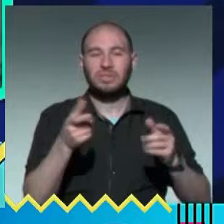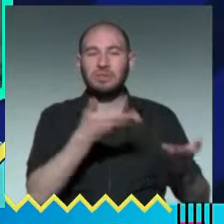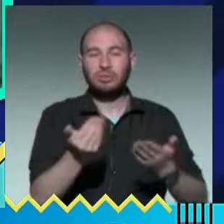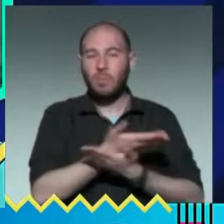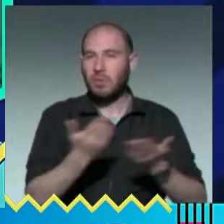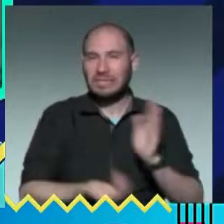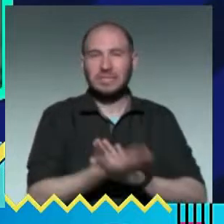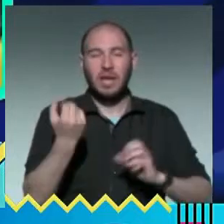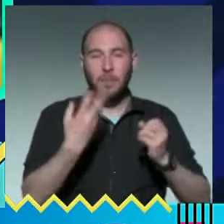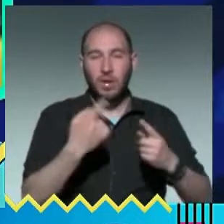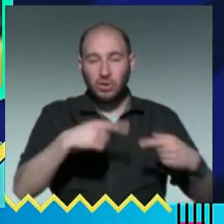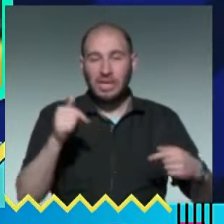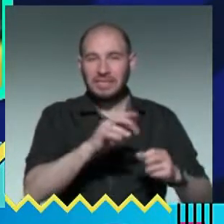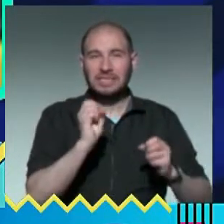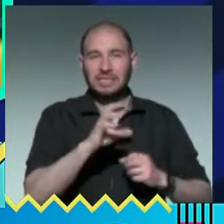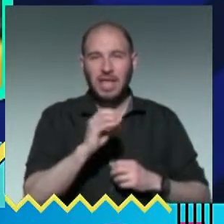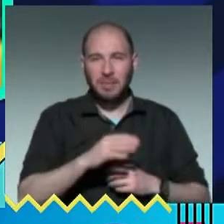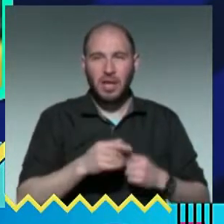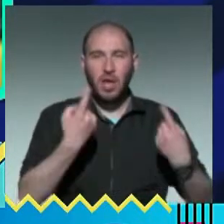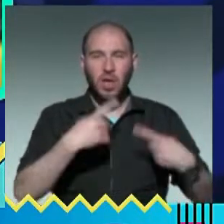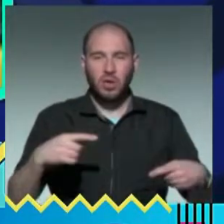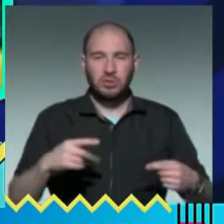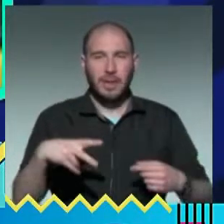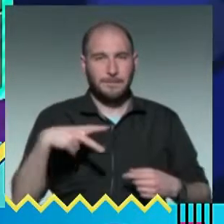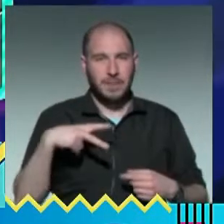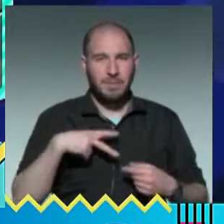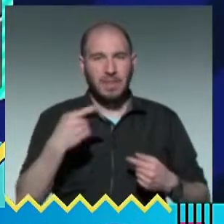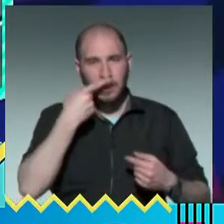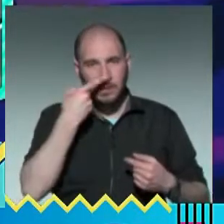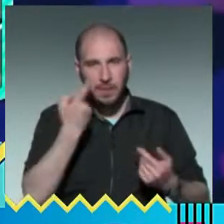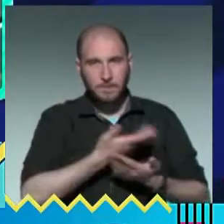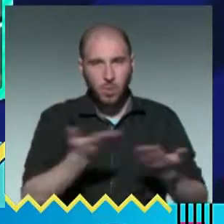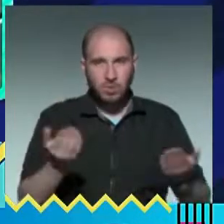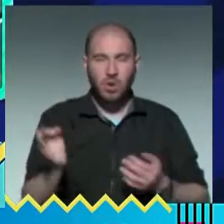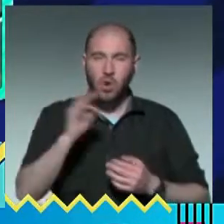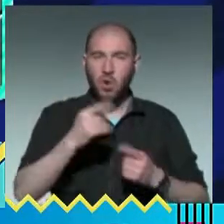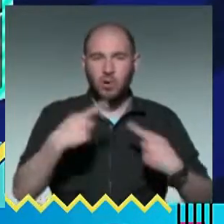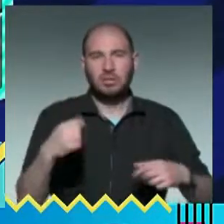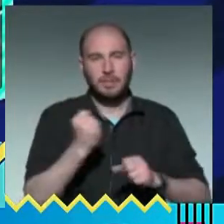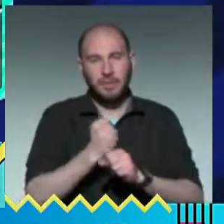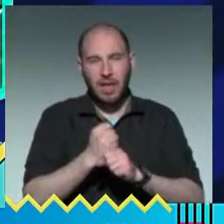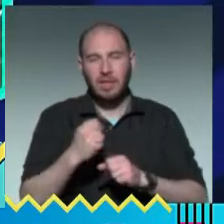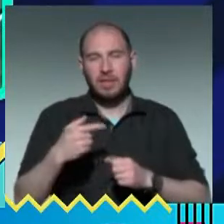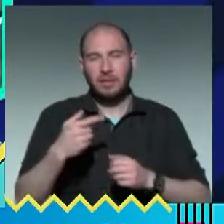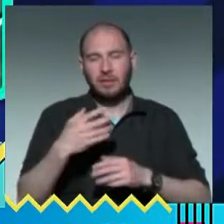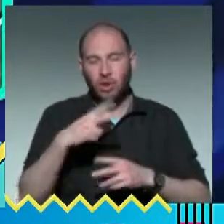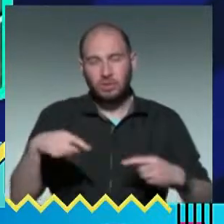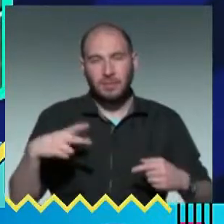ese tipo de actividades se le llama actividades privadas de interés público o actividades privadas de interés general.